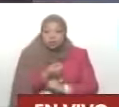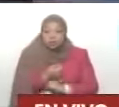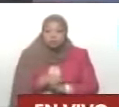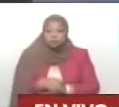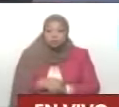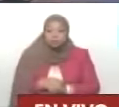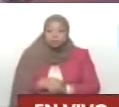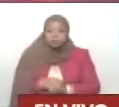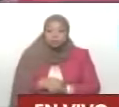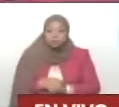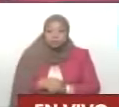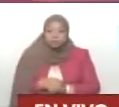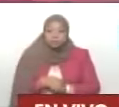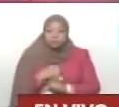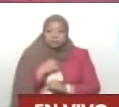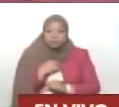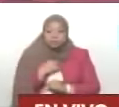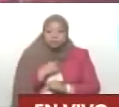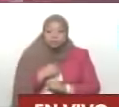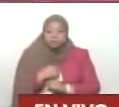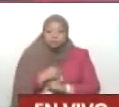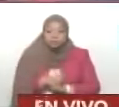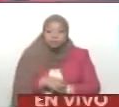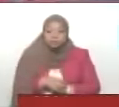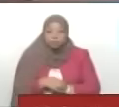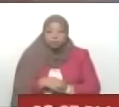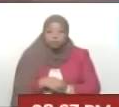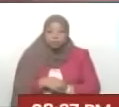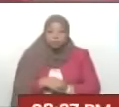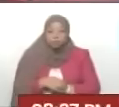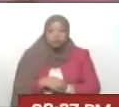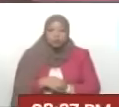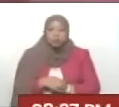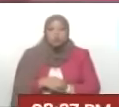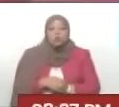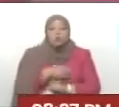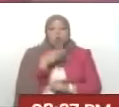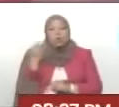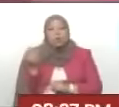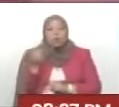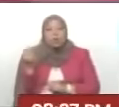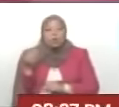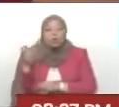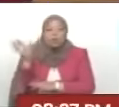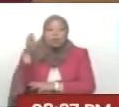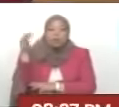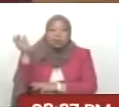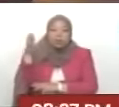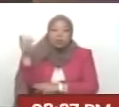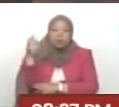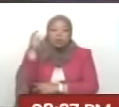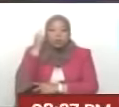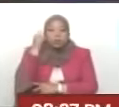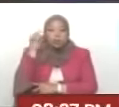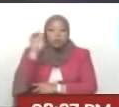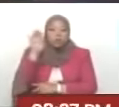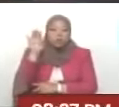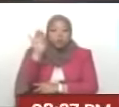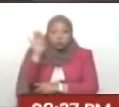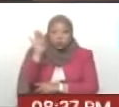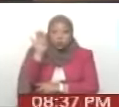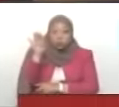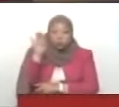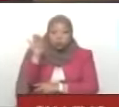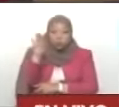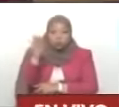porque estaba en el Guamachi y de repente un poco de muchachos con banderas decía futuro.